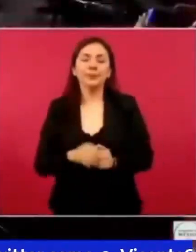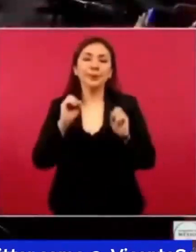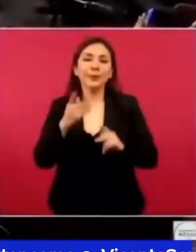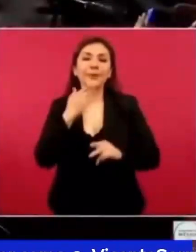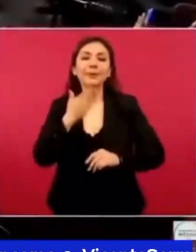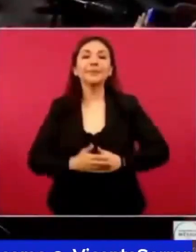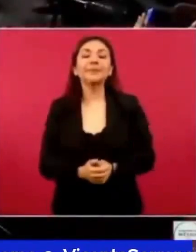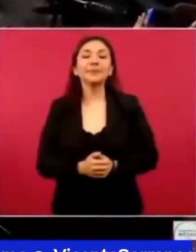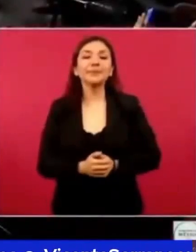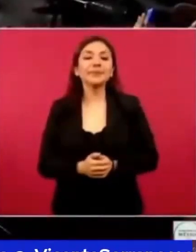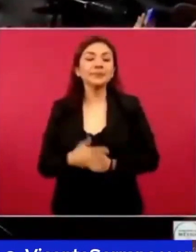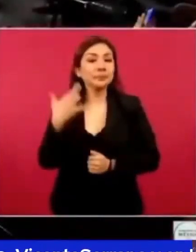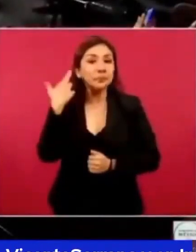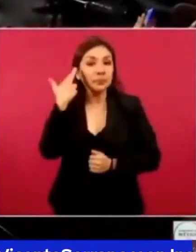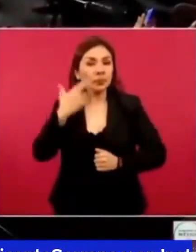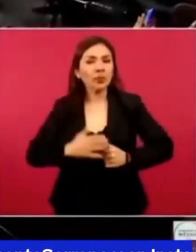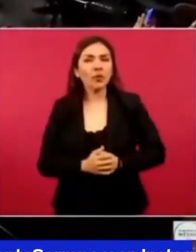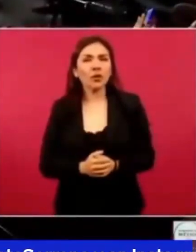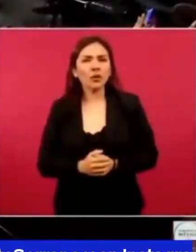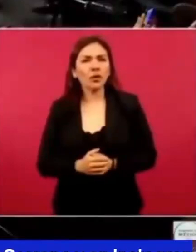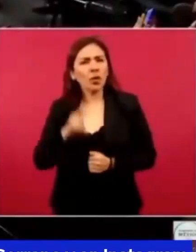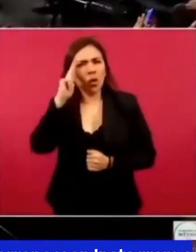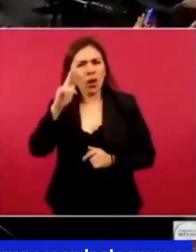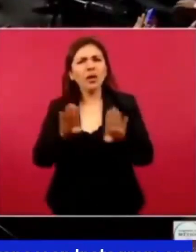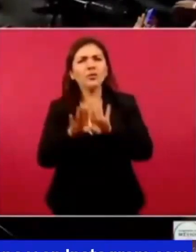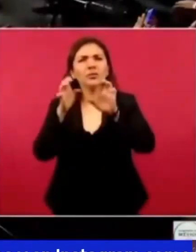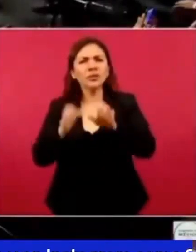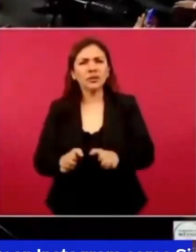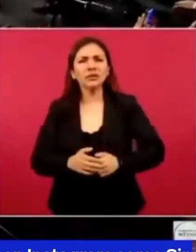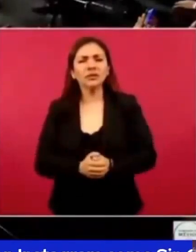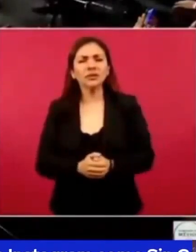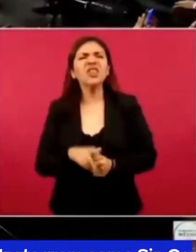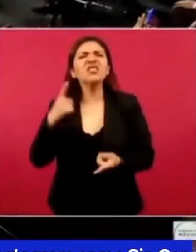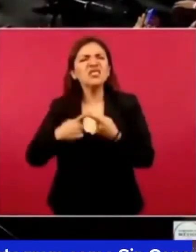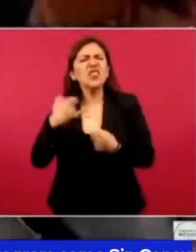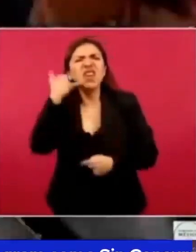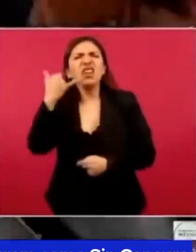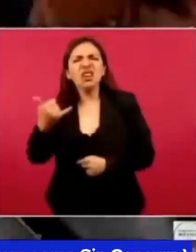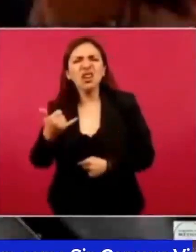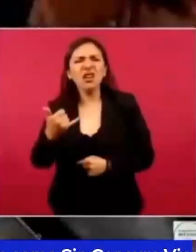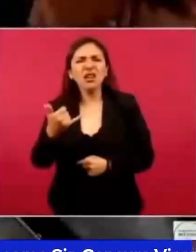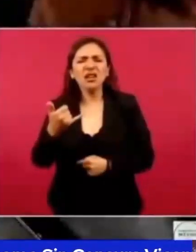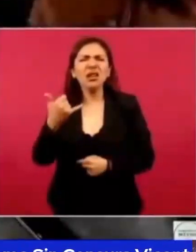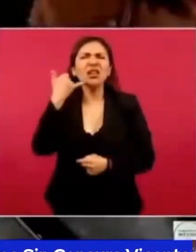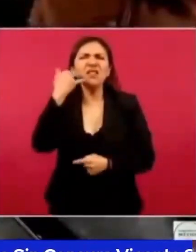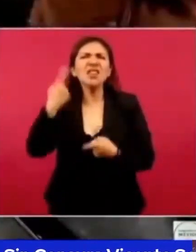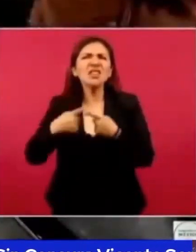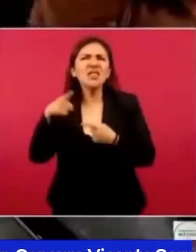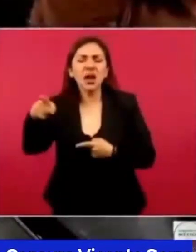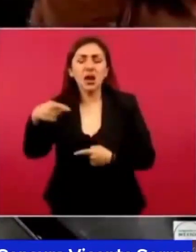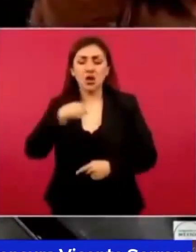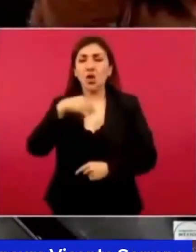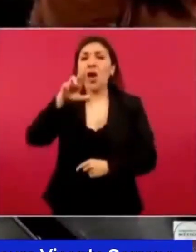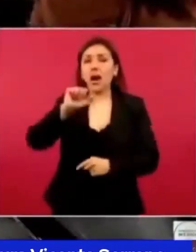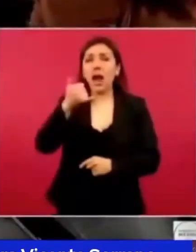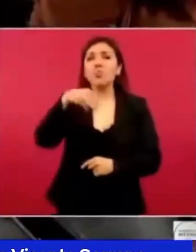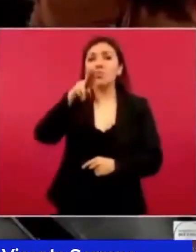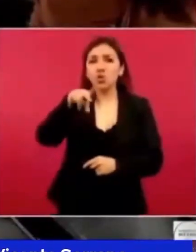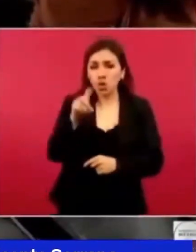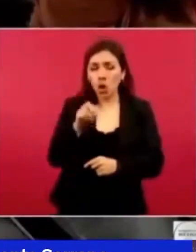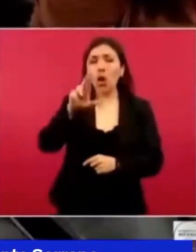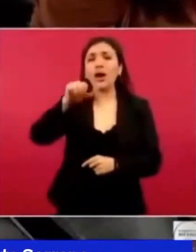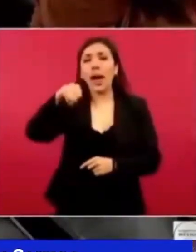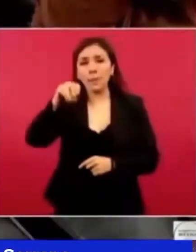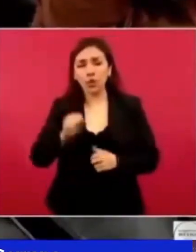Sí, dígame. ¿Qué onda, viejo? ¿Quién habla? ¿Quién habla? Raimundo Ramos. Soy yo,